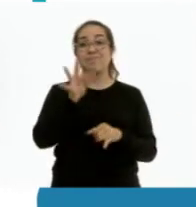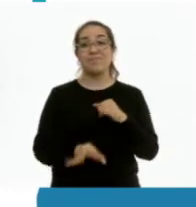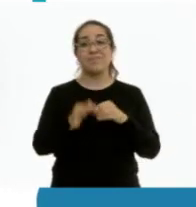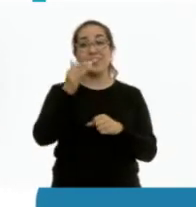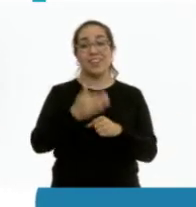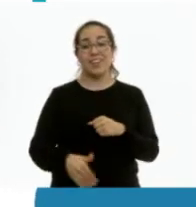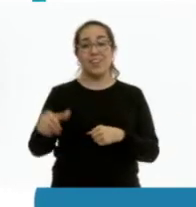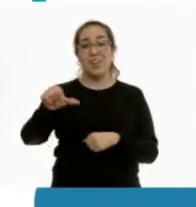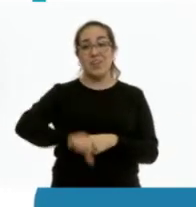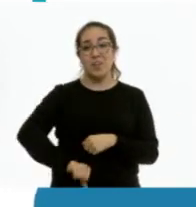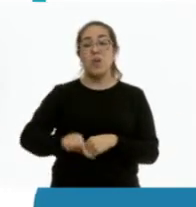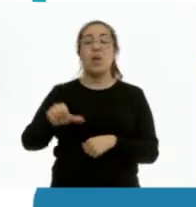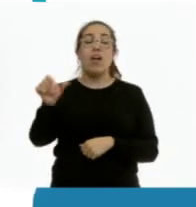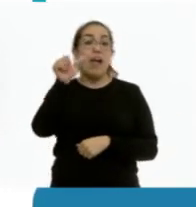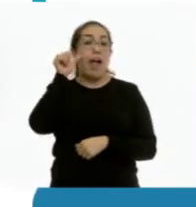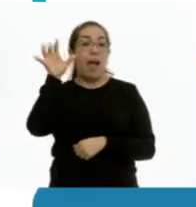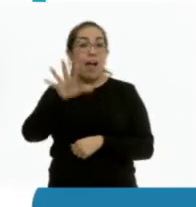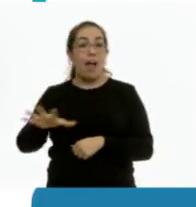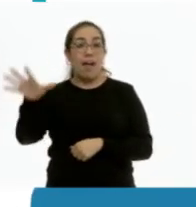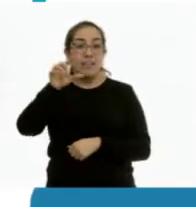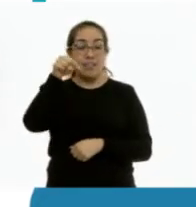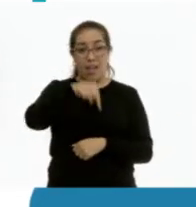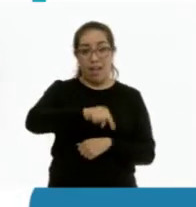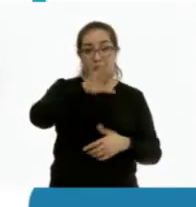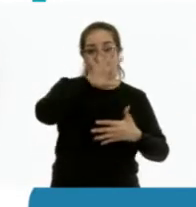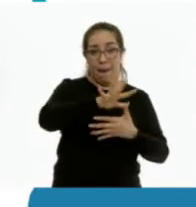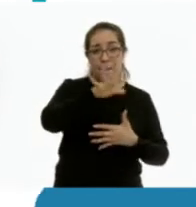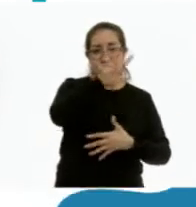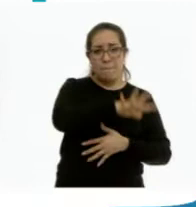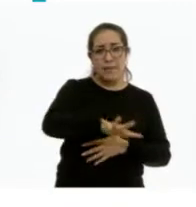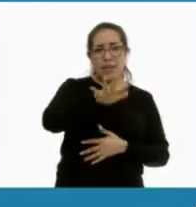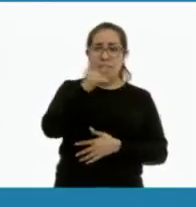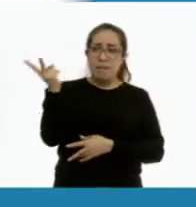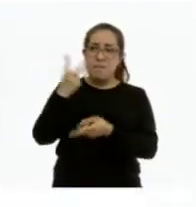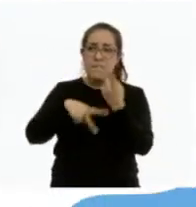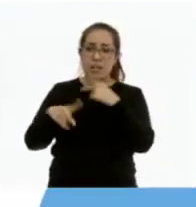Asia a América? Una travesía sin igual.